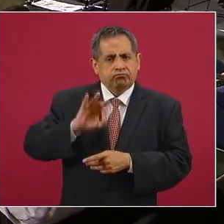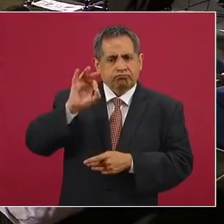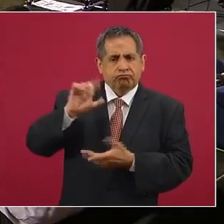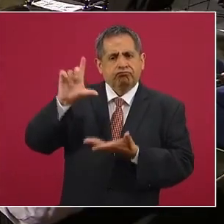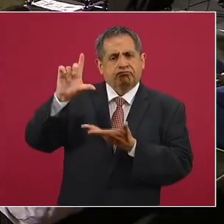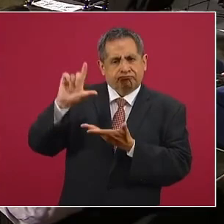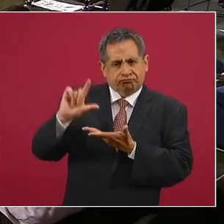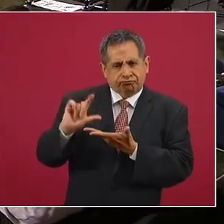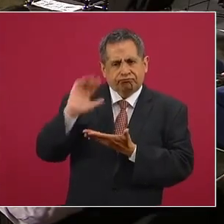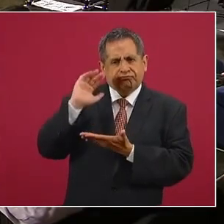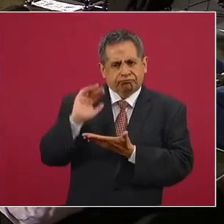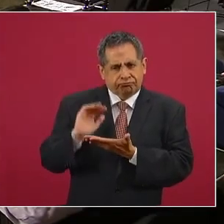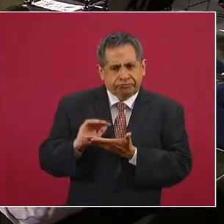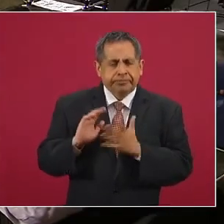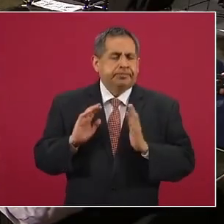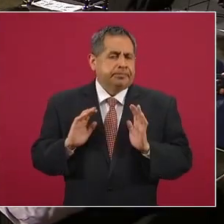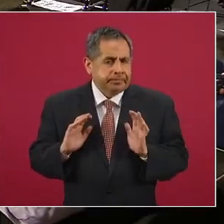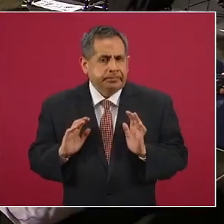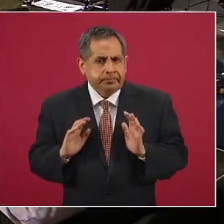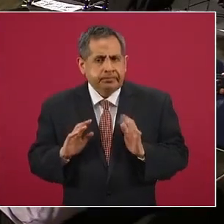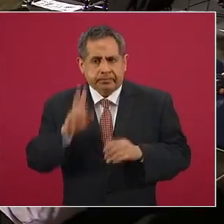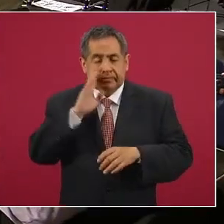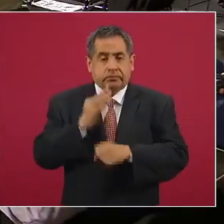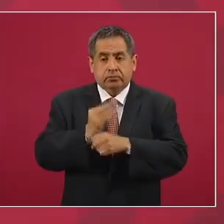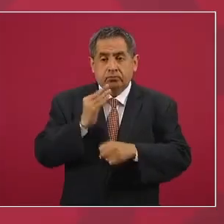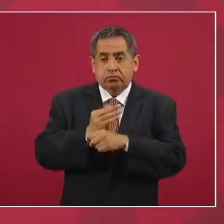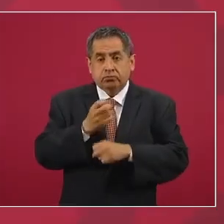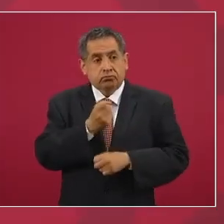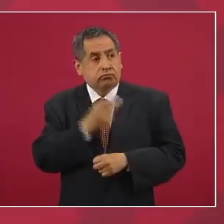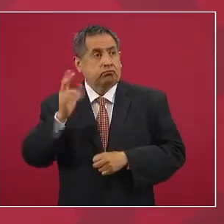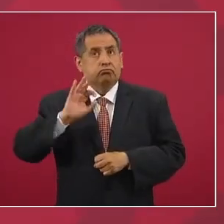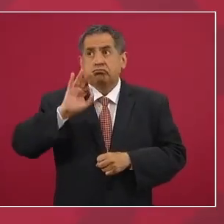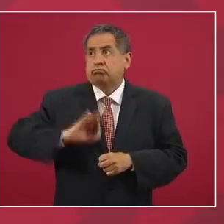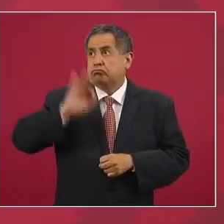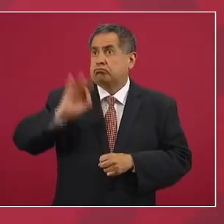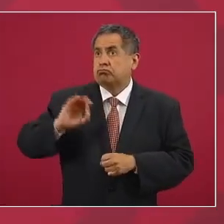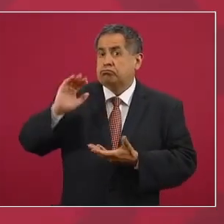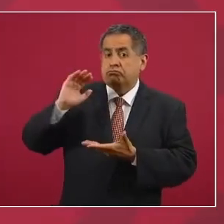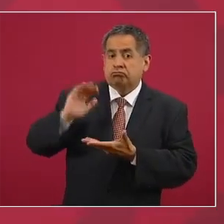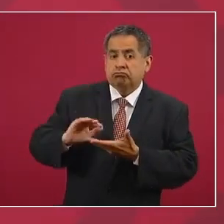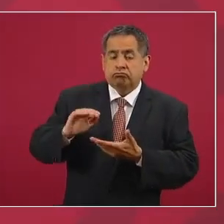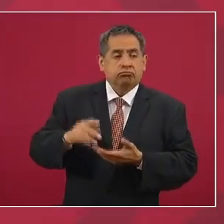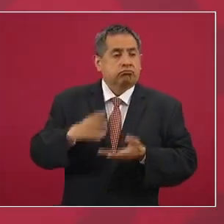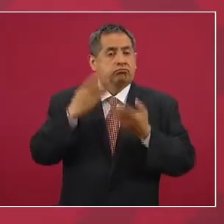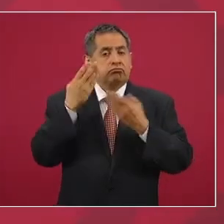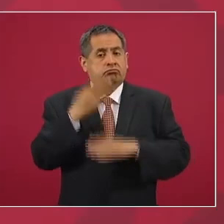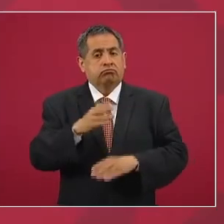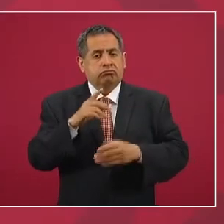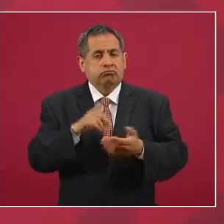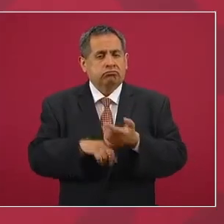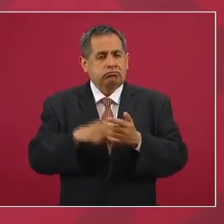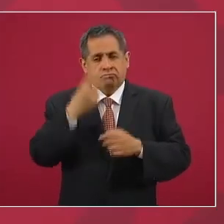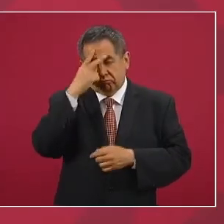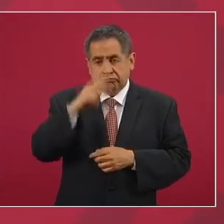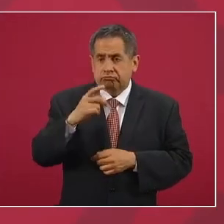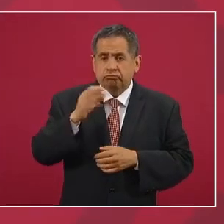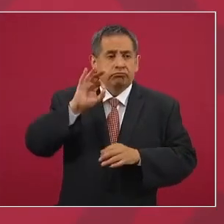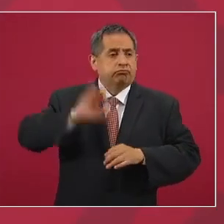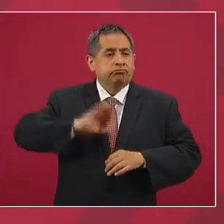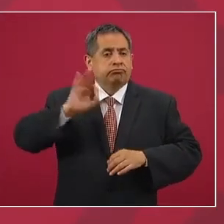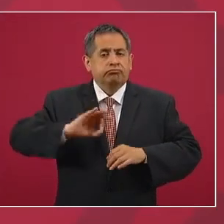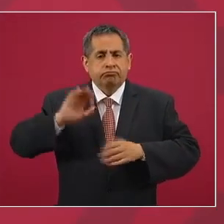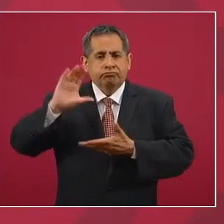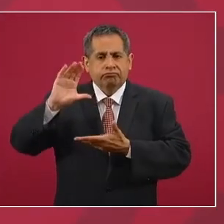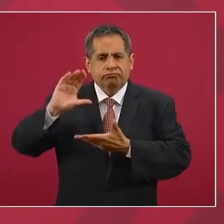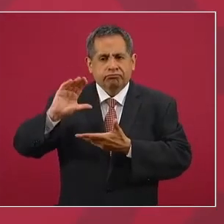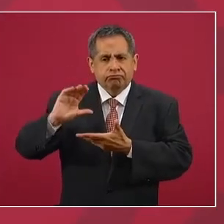bajas. Ahora hay la ventaja de que están bajando las tasas del Banco de México, han